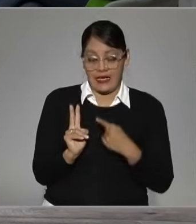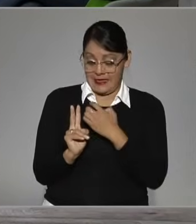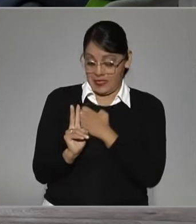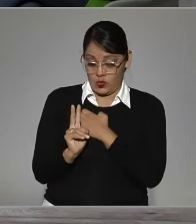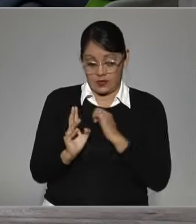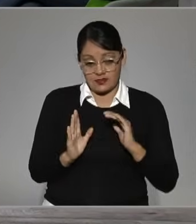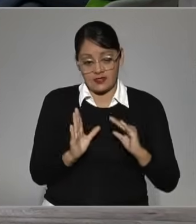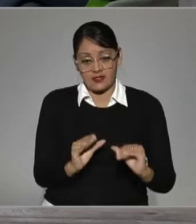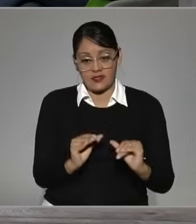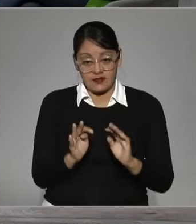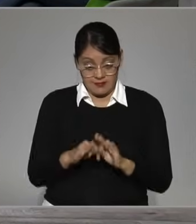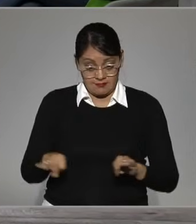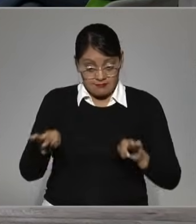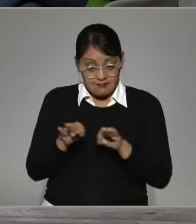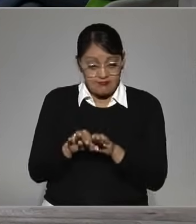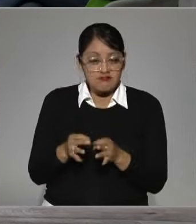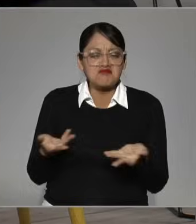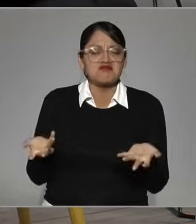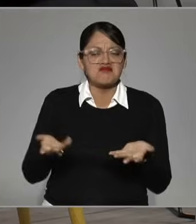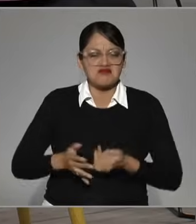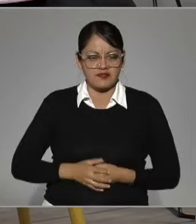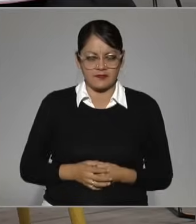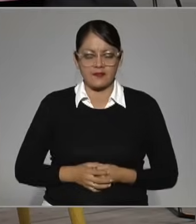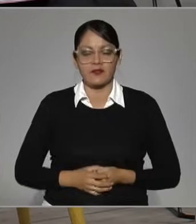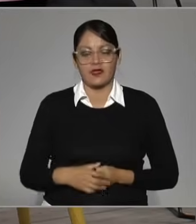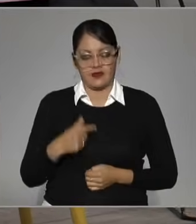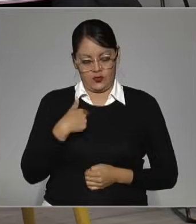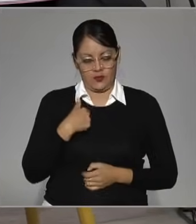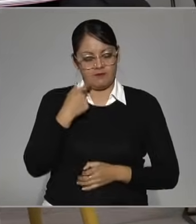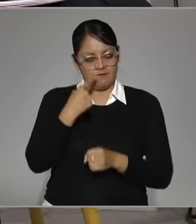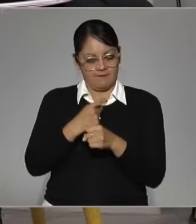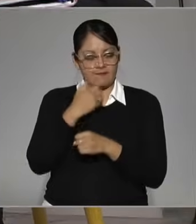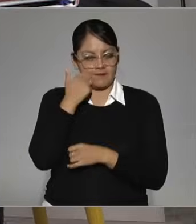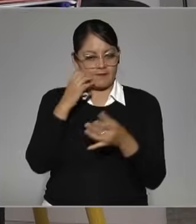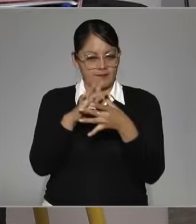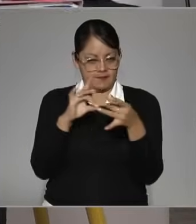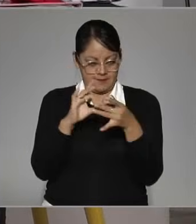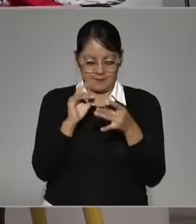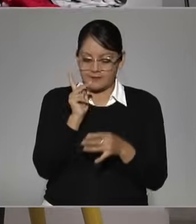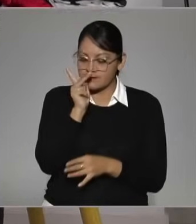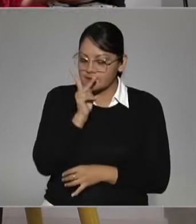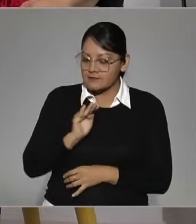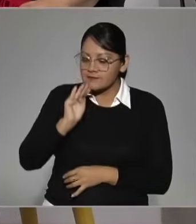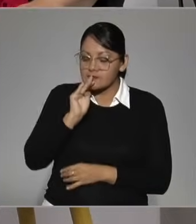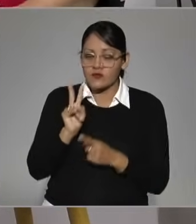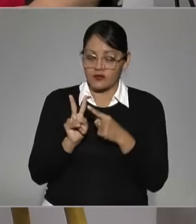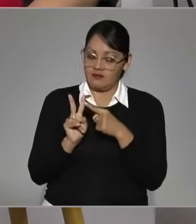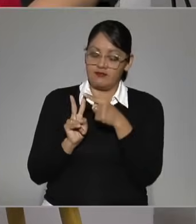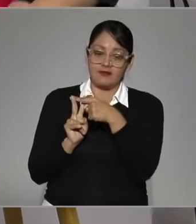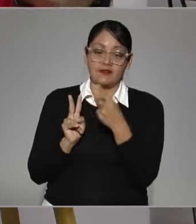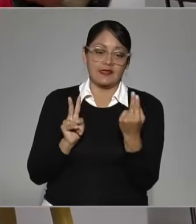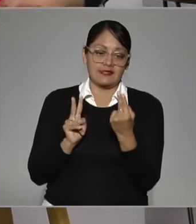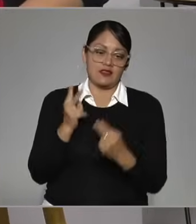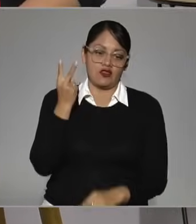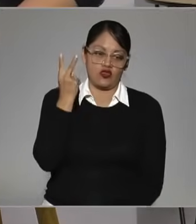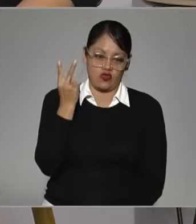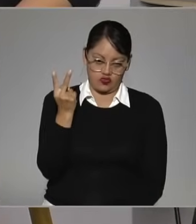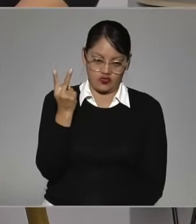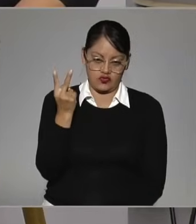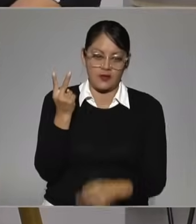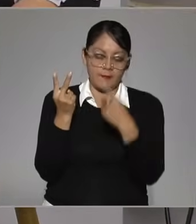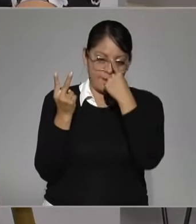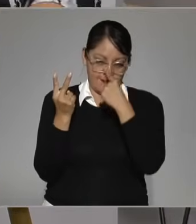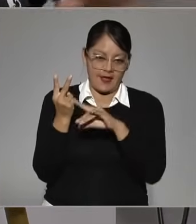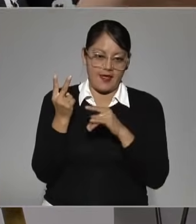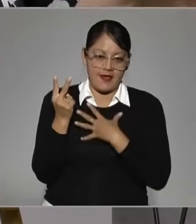niños? Bueno, yo quiero empezar diciendo que los papás, pues, se necesitan 2 para tener un hijo,